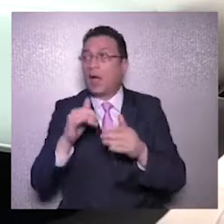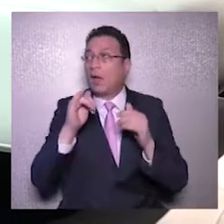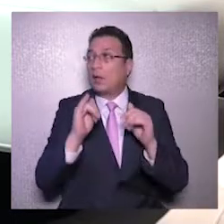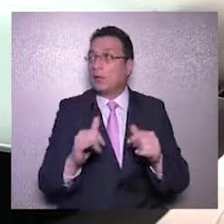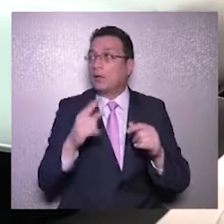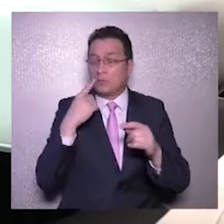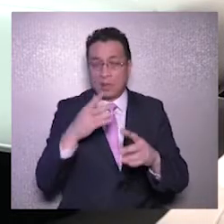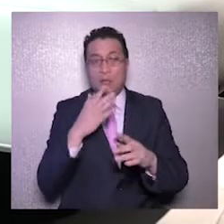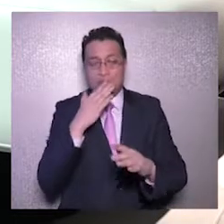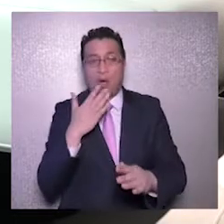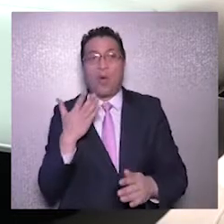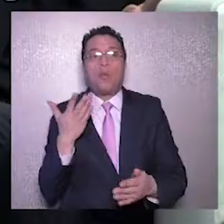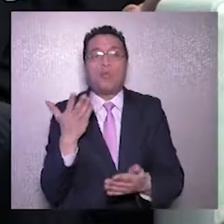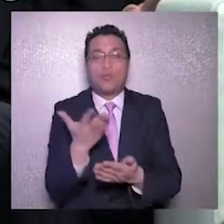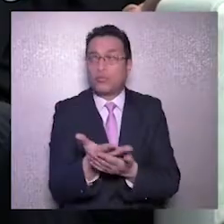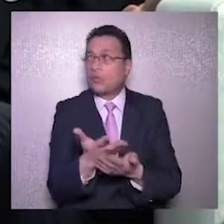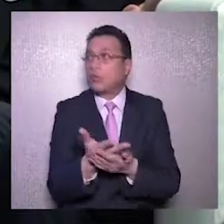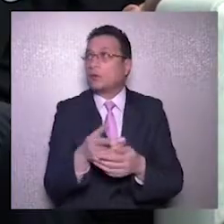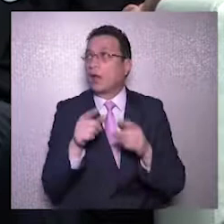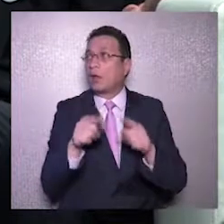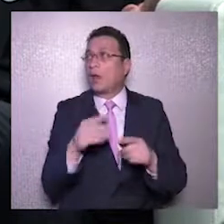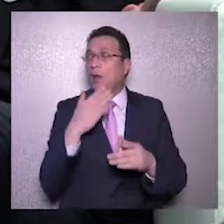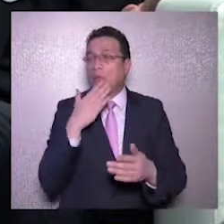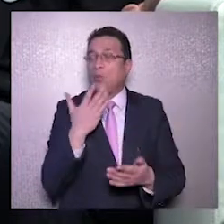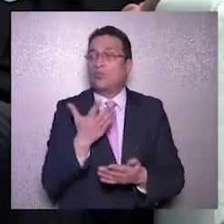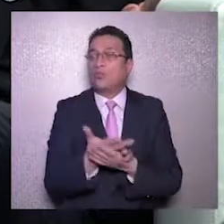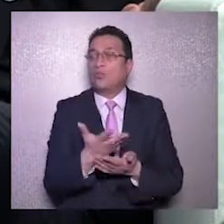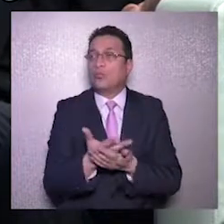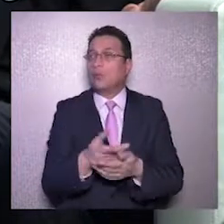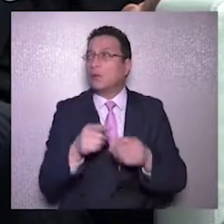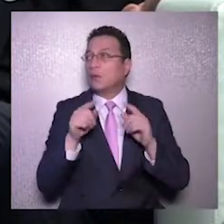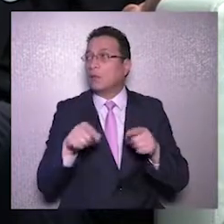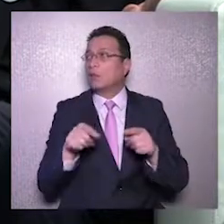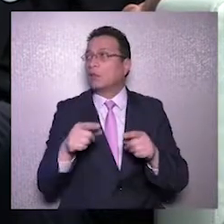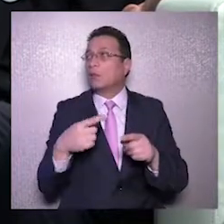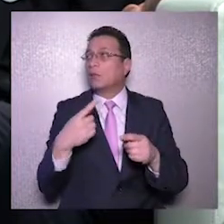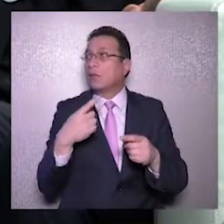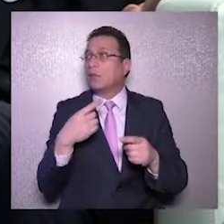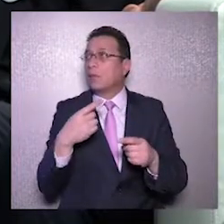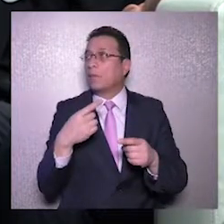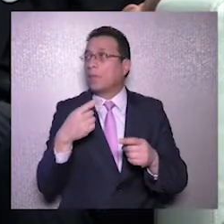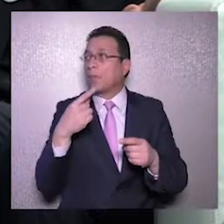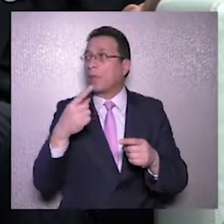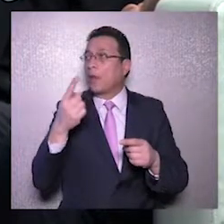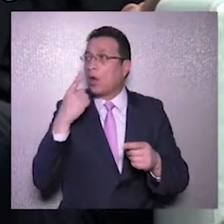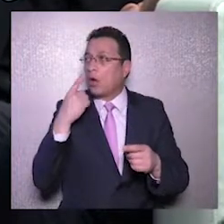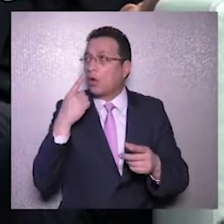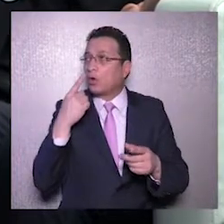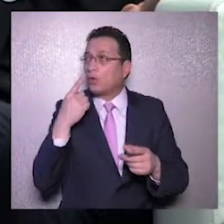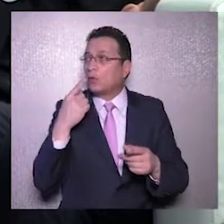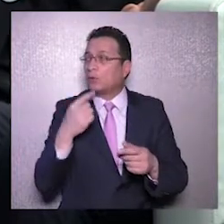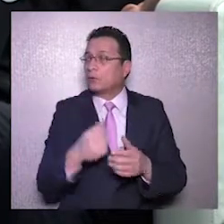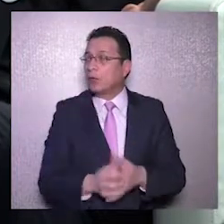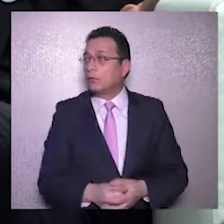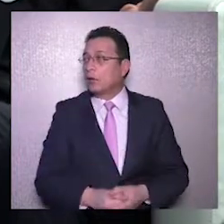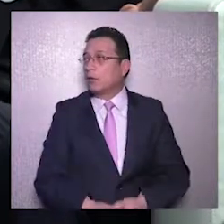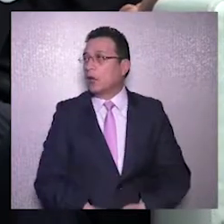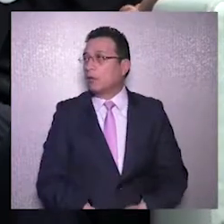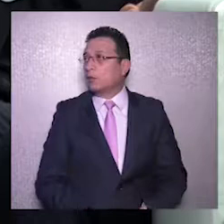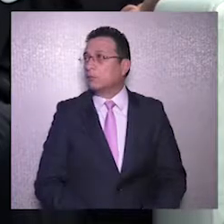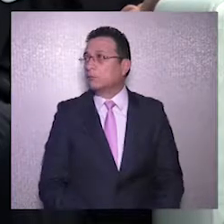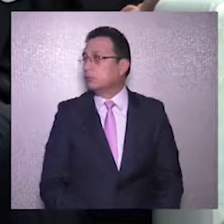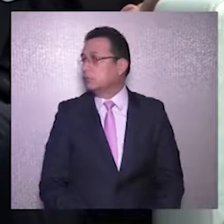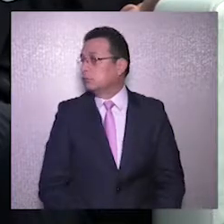llegaron a una propuesta de consenso. Y la propuesta es de modernización y fortalecimiento de los prestadores estatales en servicios de salud. O sea,